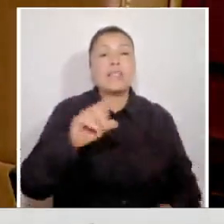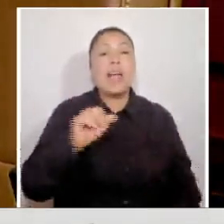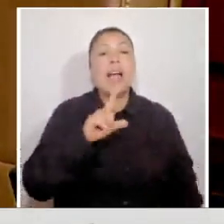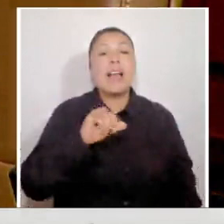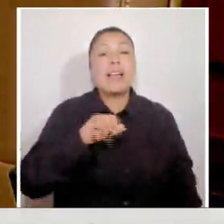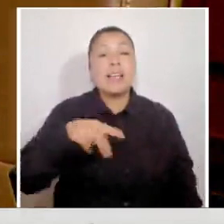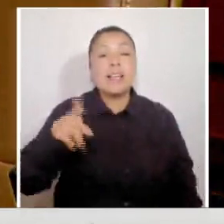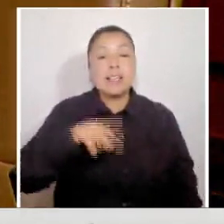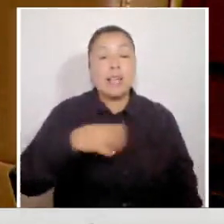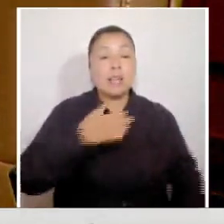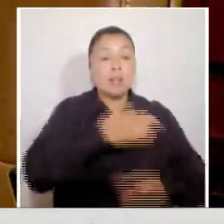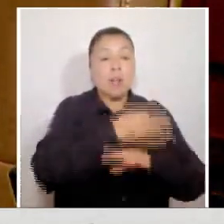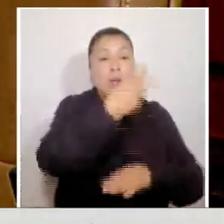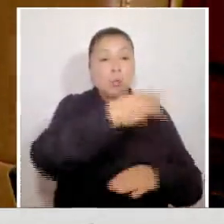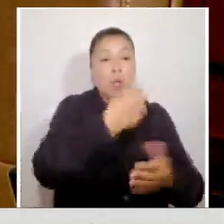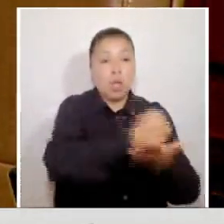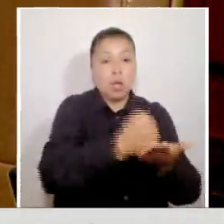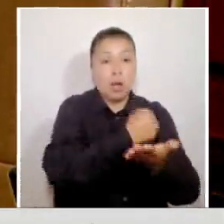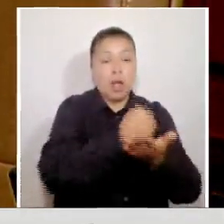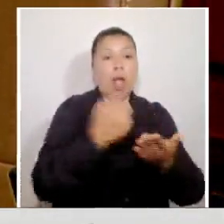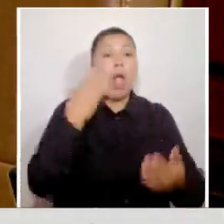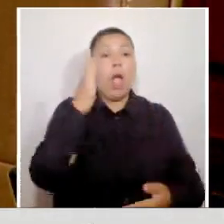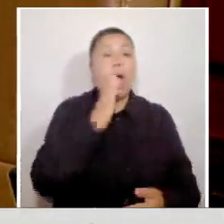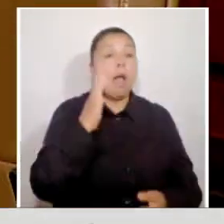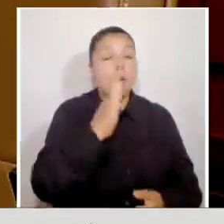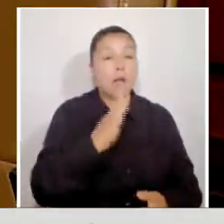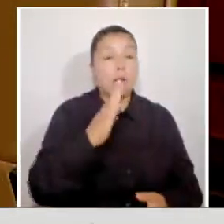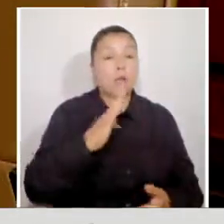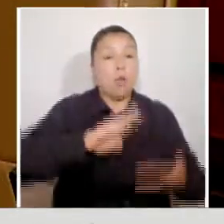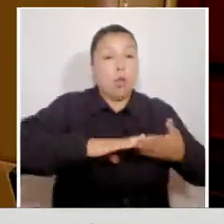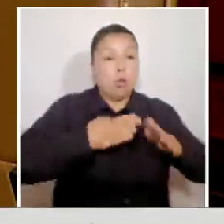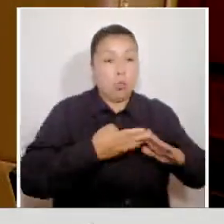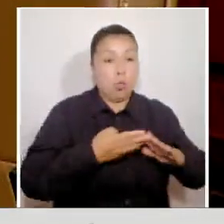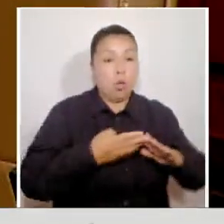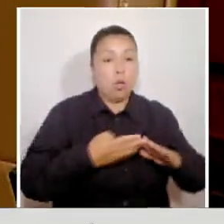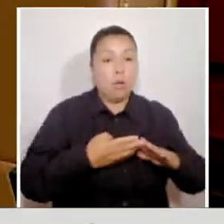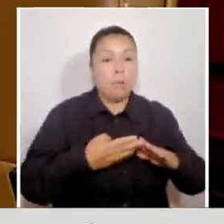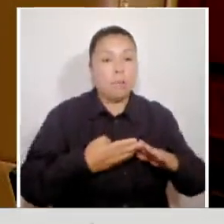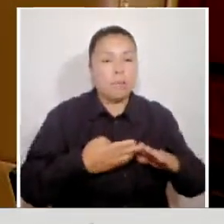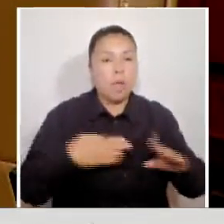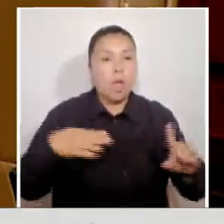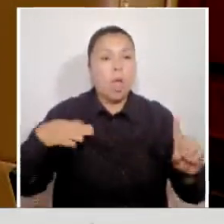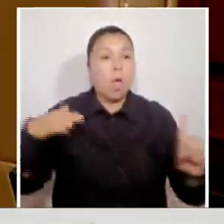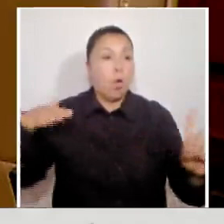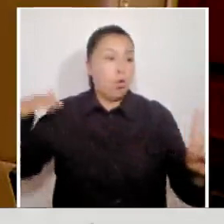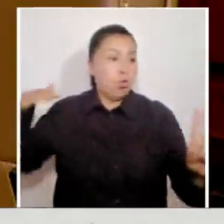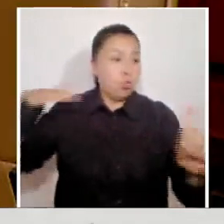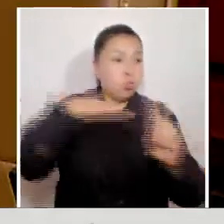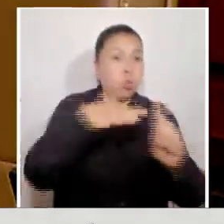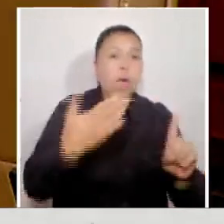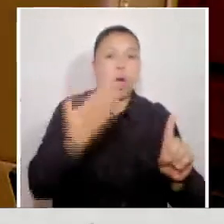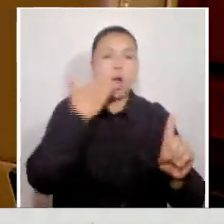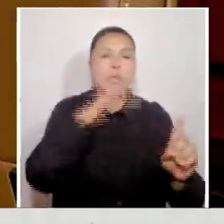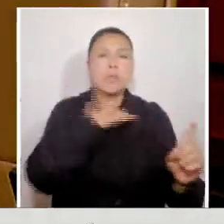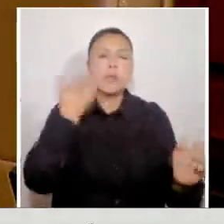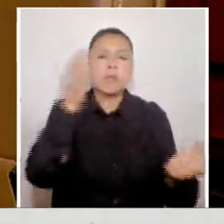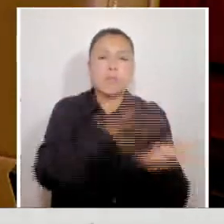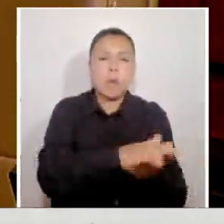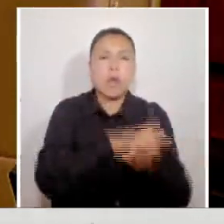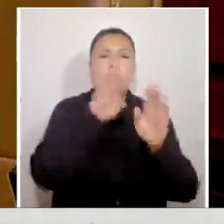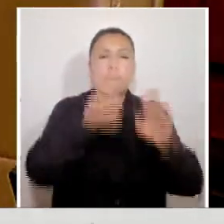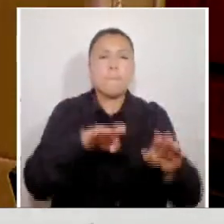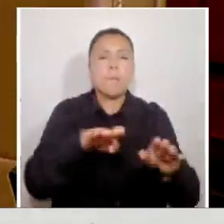municipio a realizar trámites En beneficio de su comunidad sufrió un brutal atropello en el que casi pierde la vida donde esa misma comunidad debió